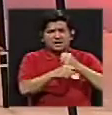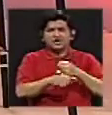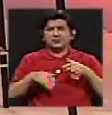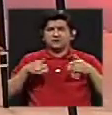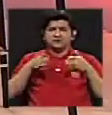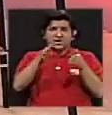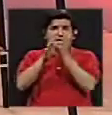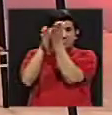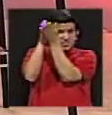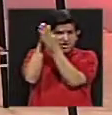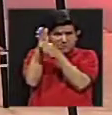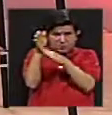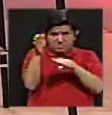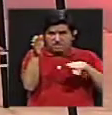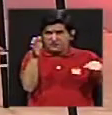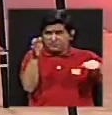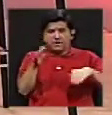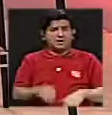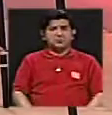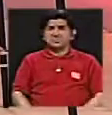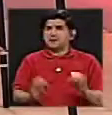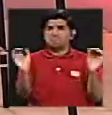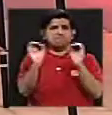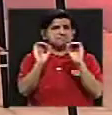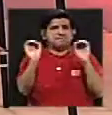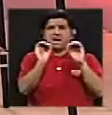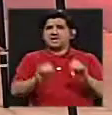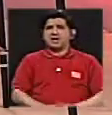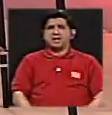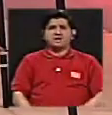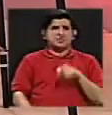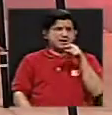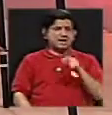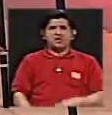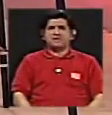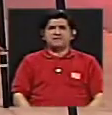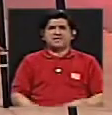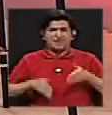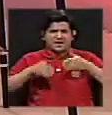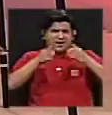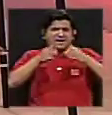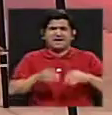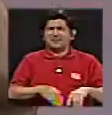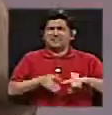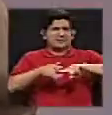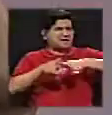Autopistas del Valle no dio un picazo en el asfalto de la carretera.